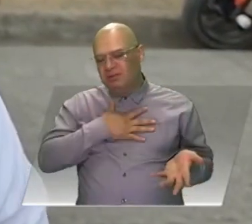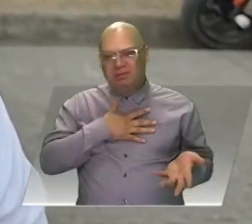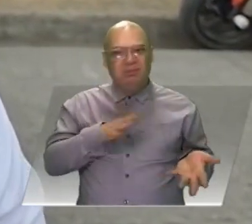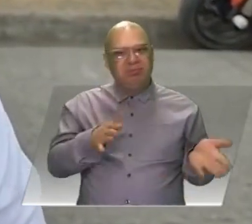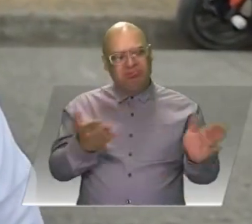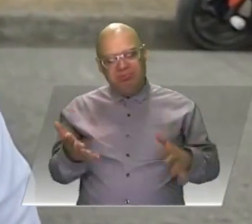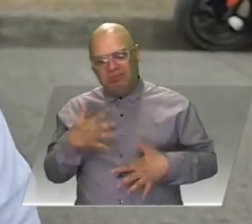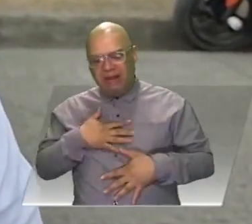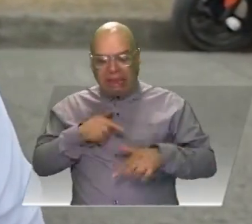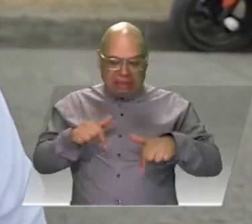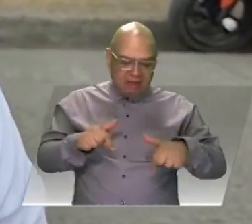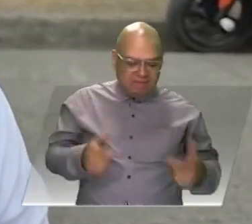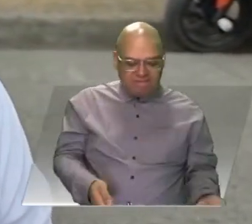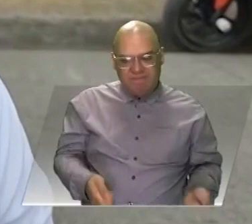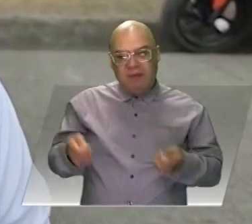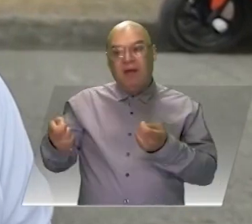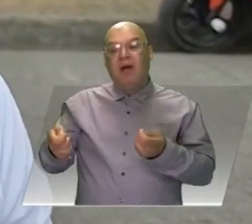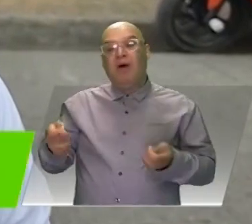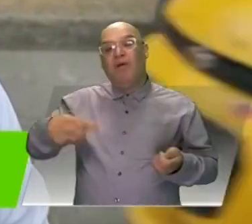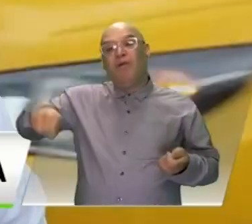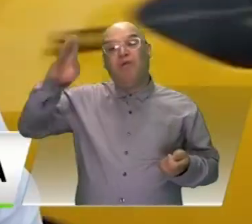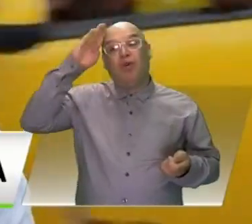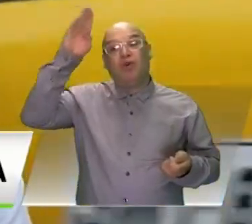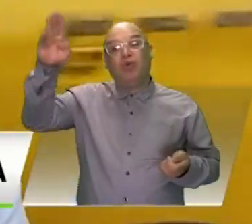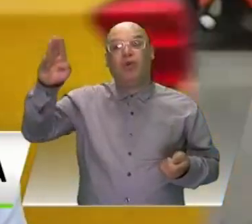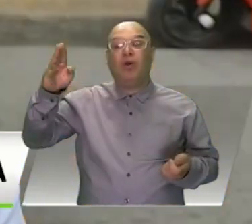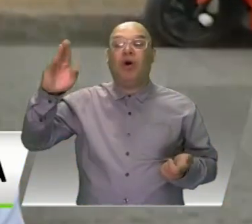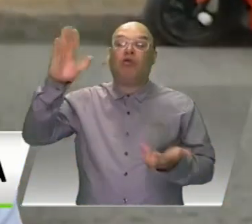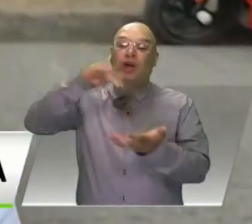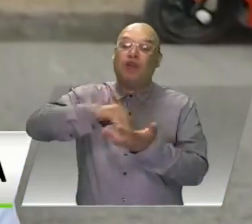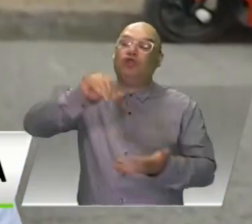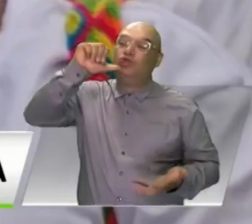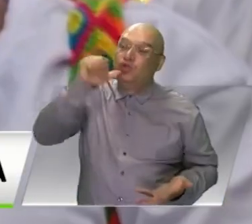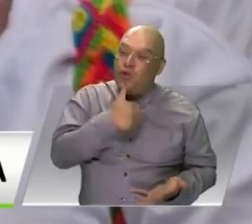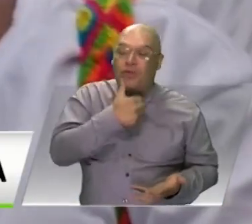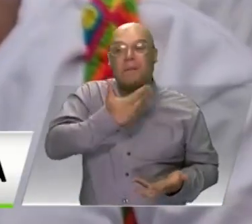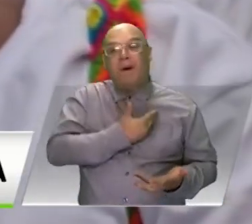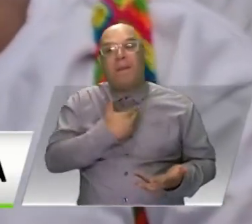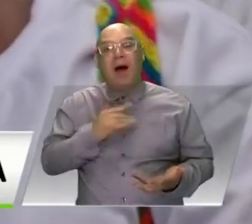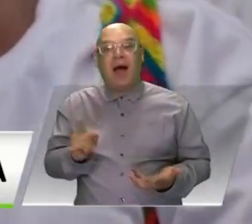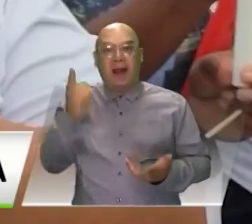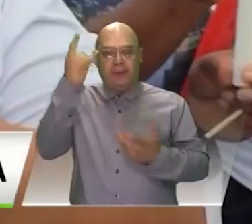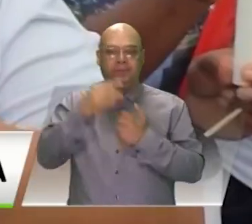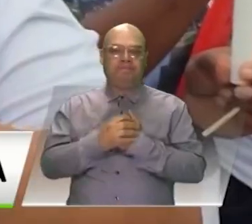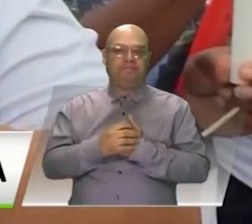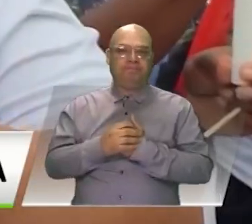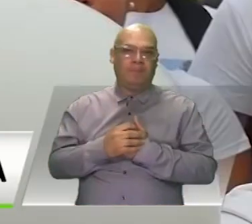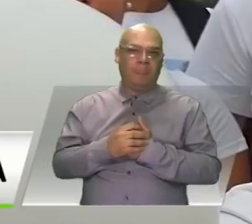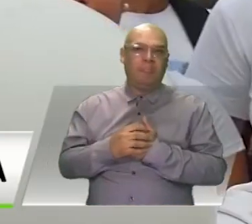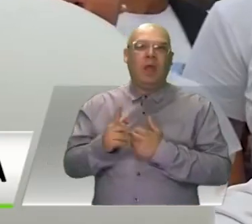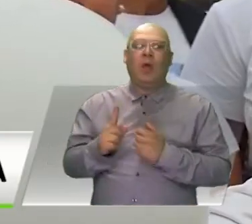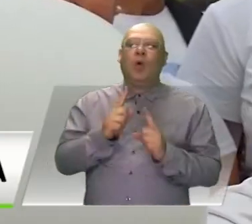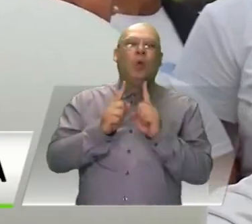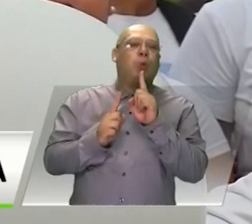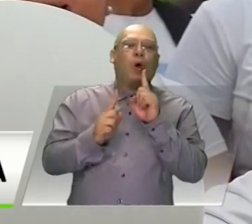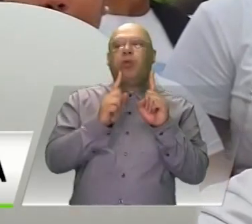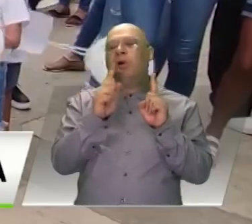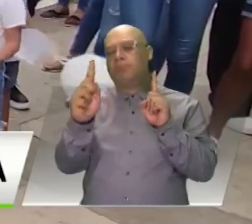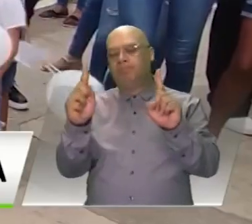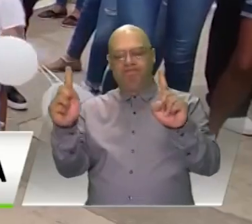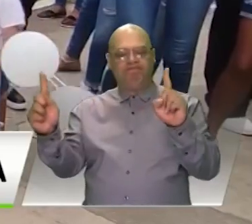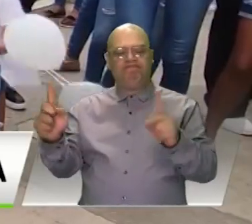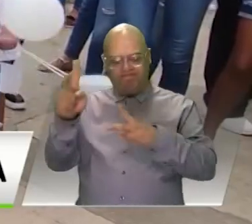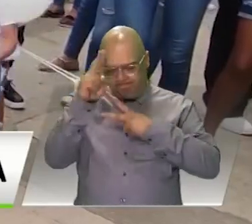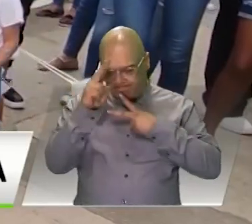estamos. Mañana que no sea otra madre pasando por este mismo dolor. Por cada víctima prendieron una vela para conmemorar a